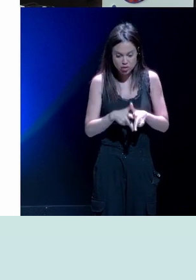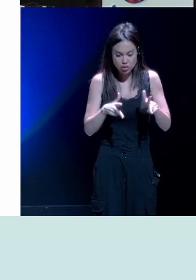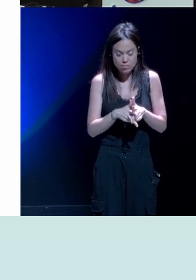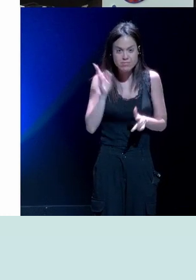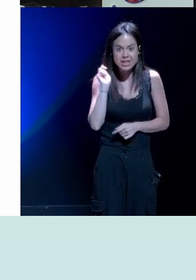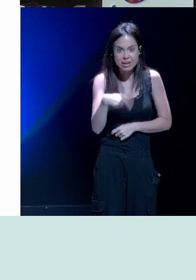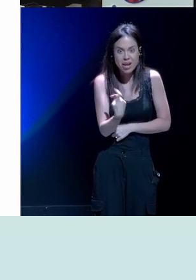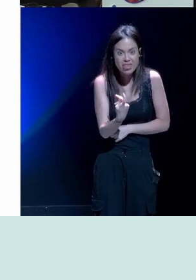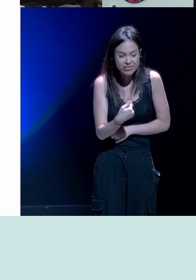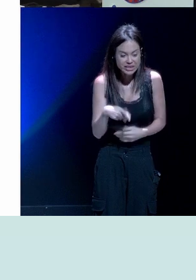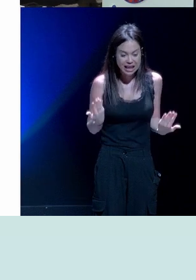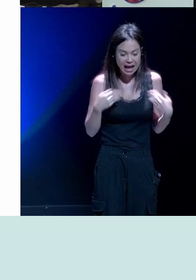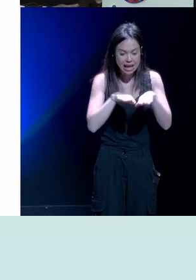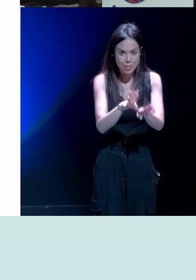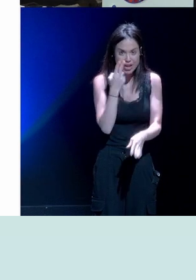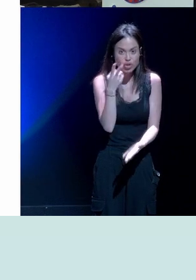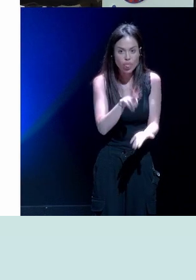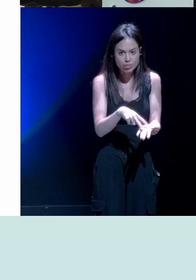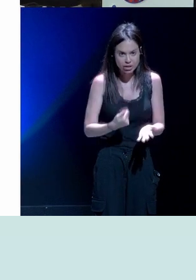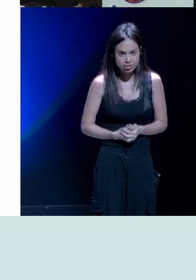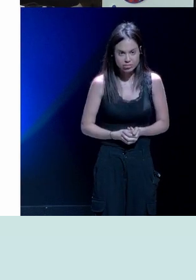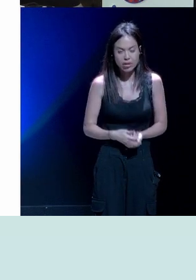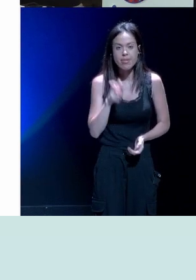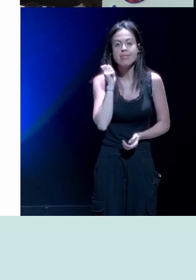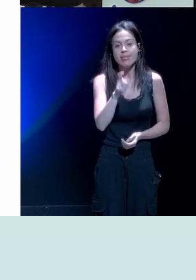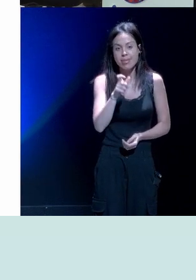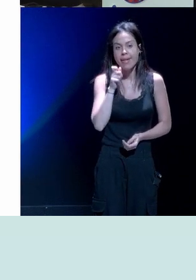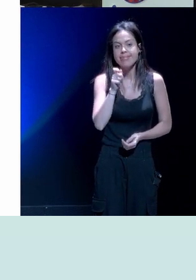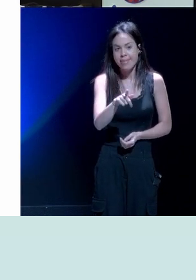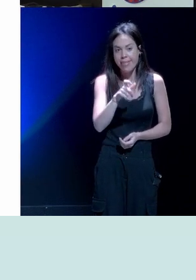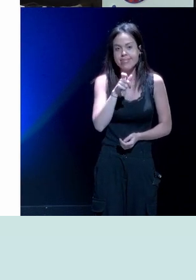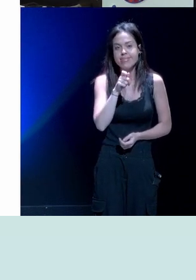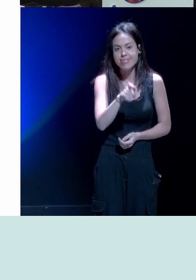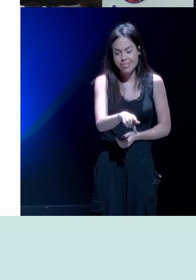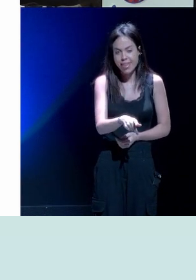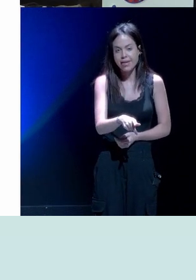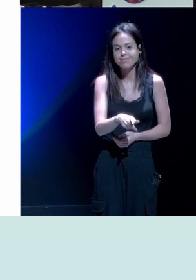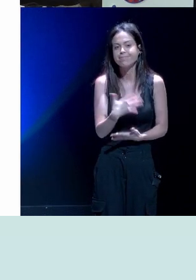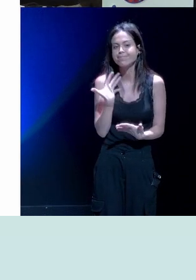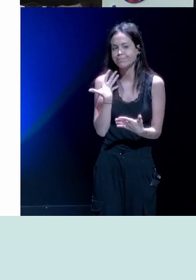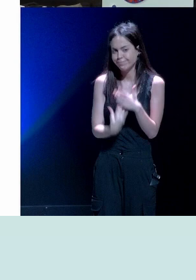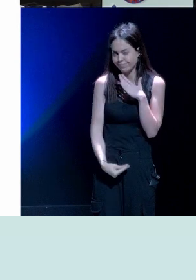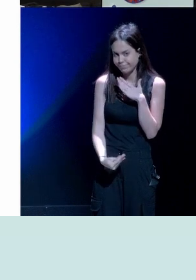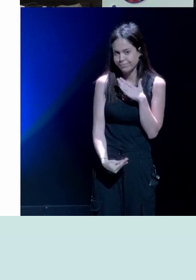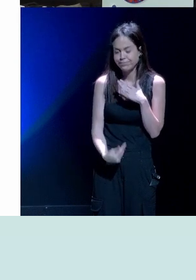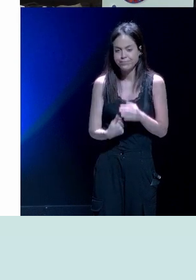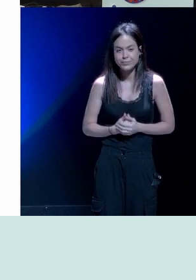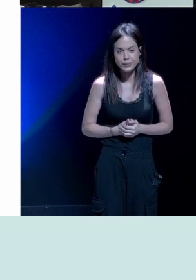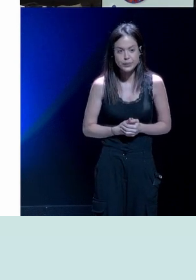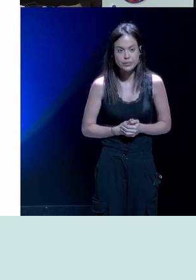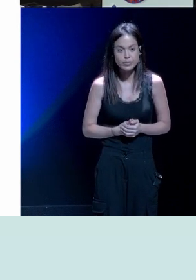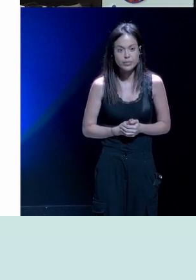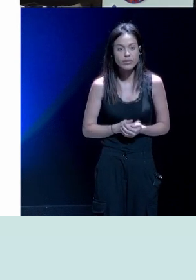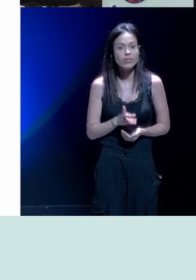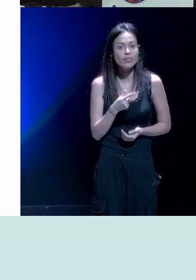tiempo reconocimiento. Y a menudo, precisamente, eso es lo que hacemos menos bien. Y eso es lo que hacemos